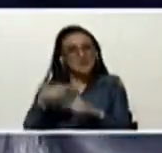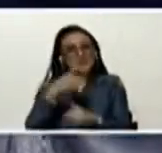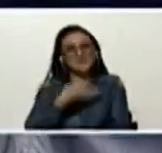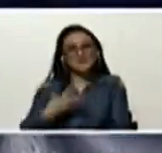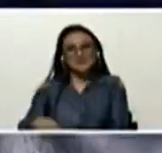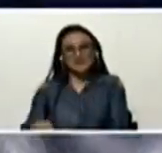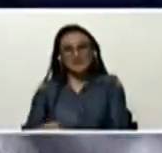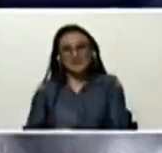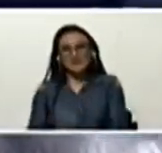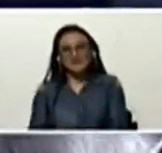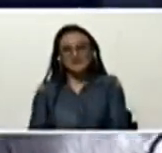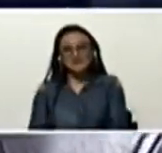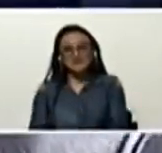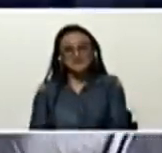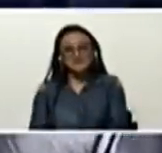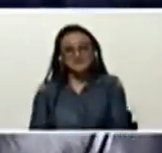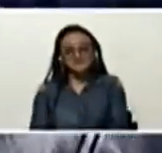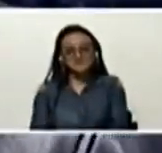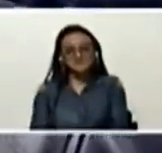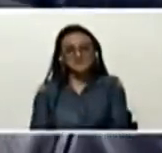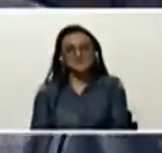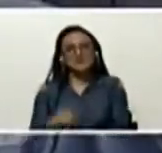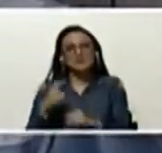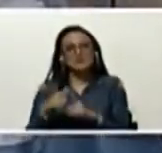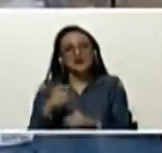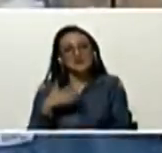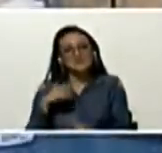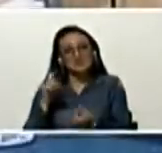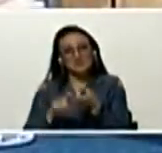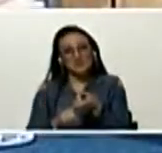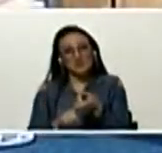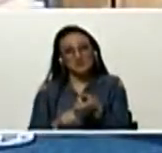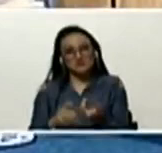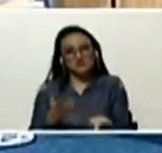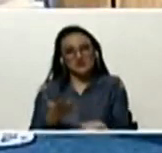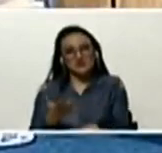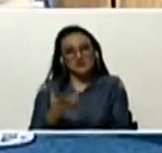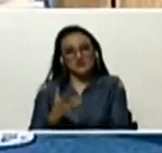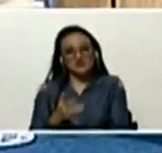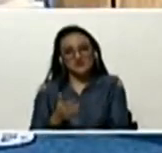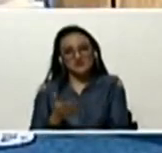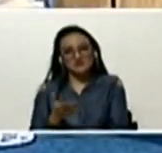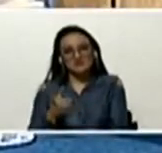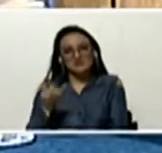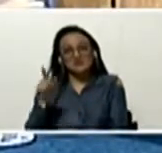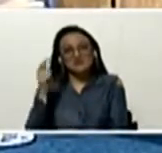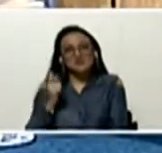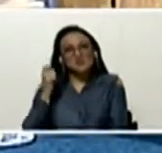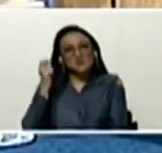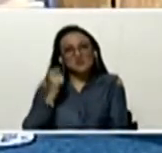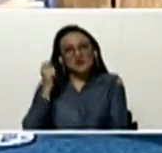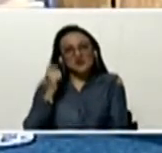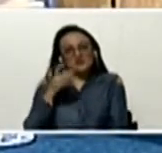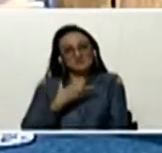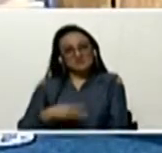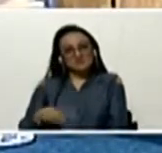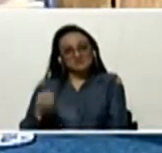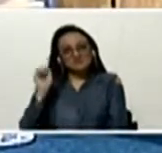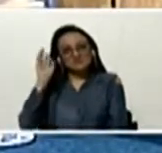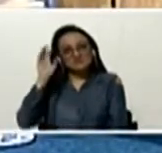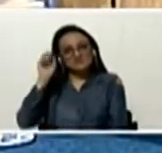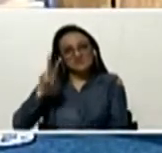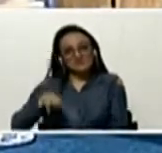presidente, y a Cilia Flores como diputada, presidenta de la